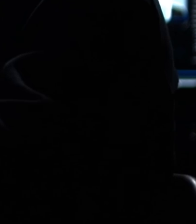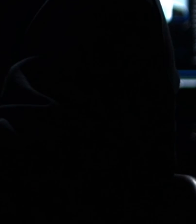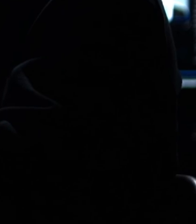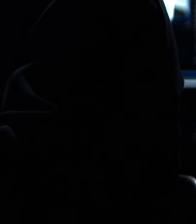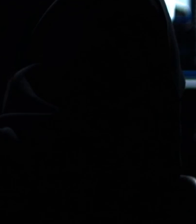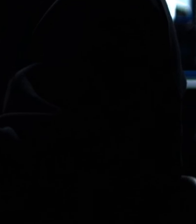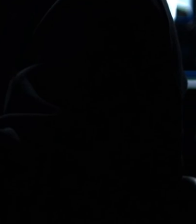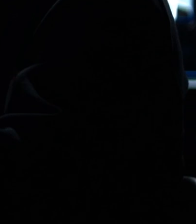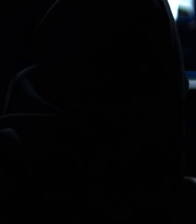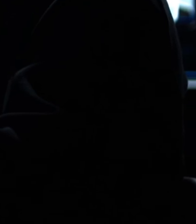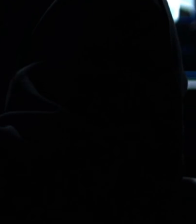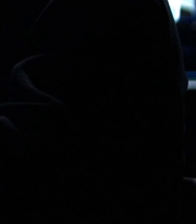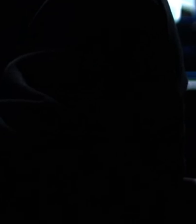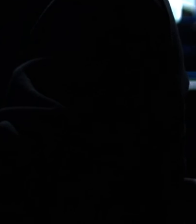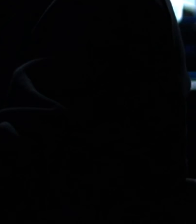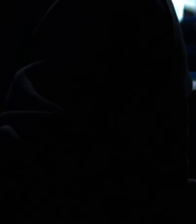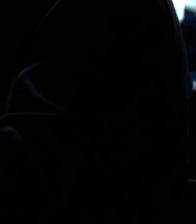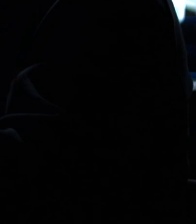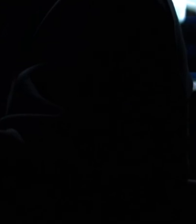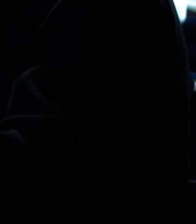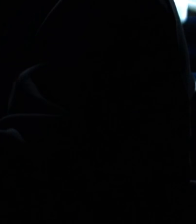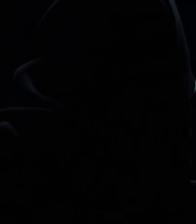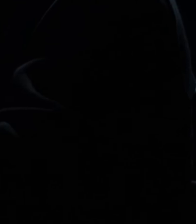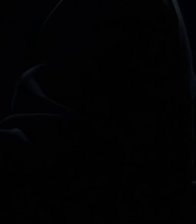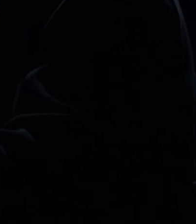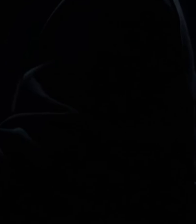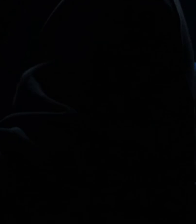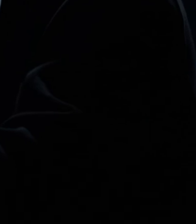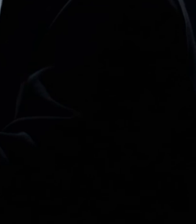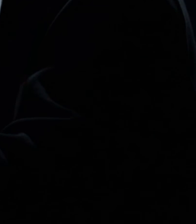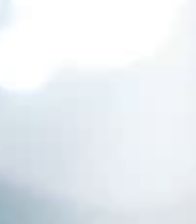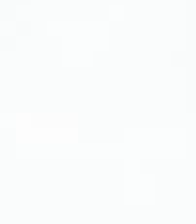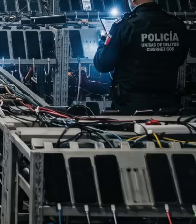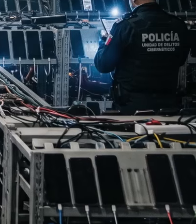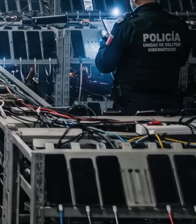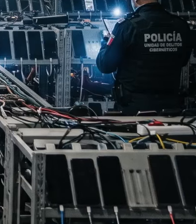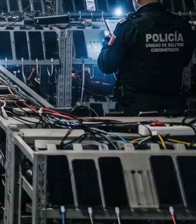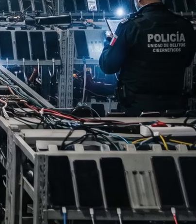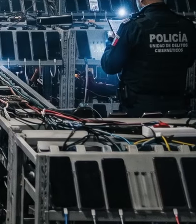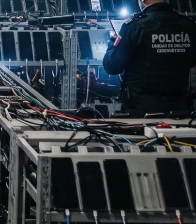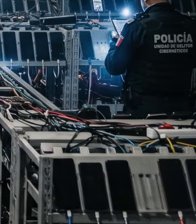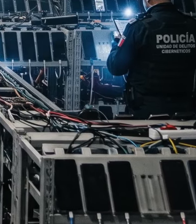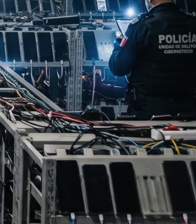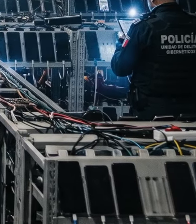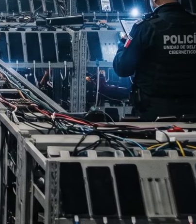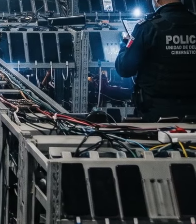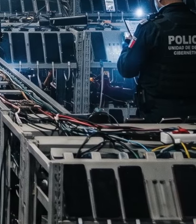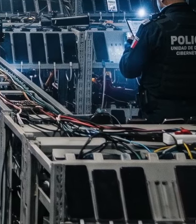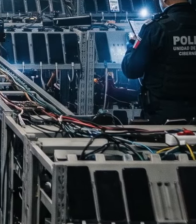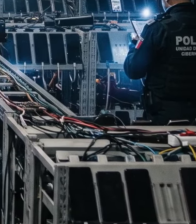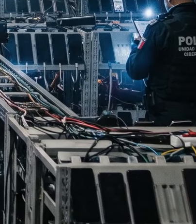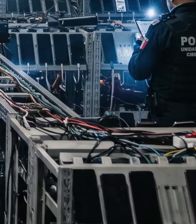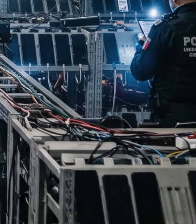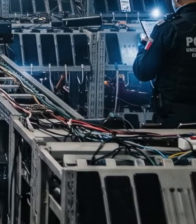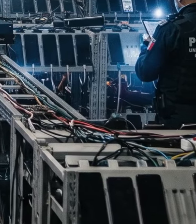Cuarta Transformación. Hoy, con los servidores apagados, la influencia digital de estos opositores se